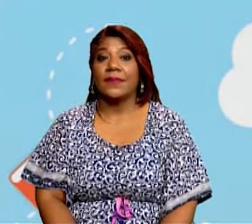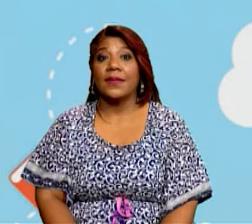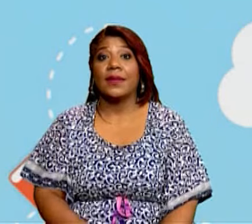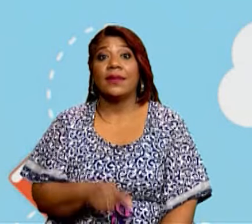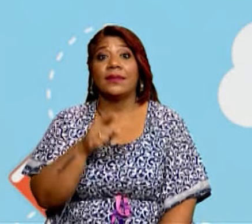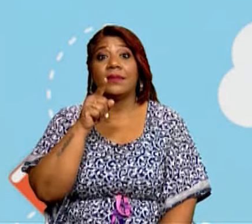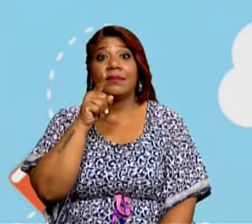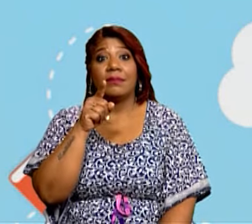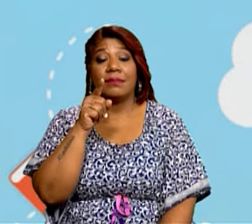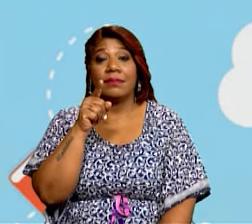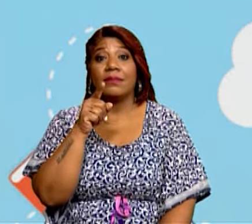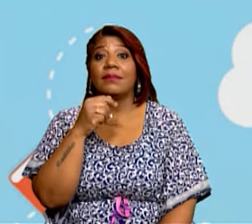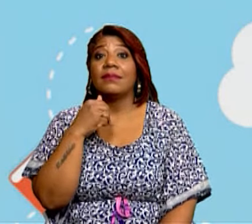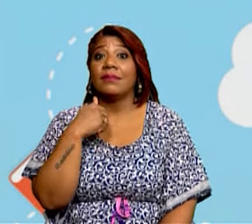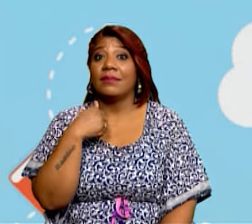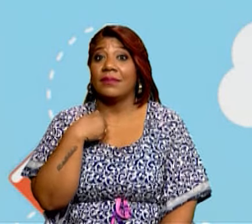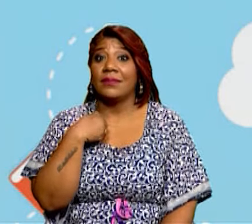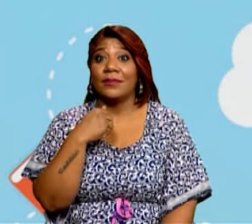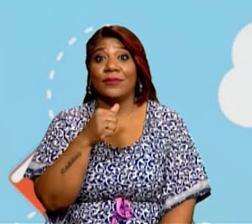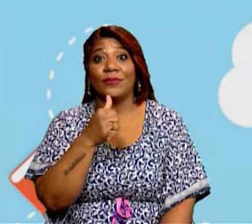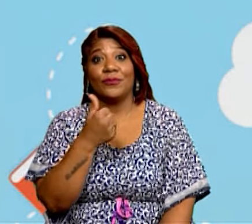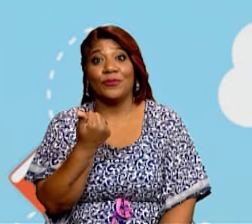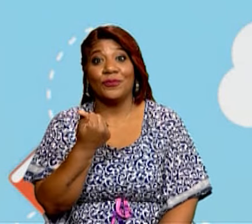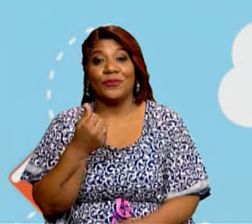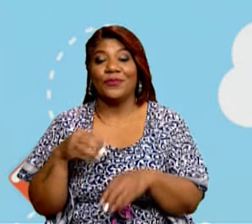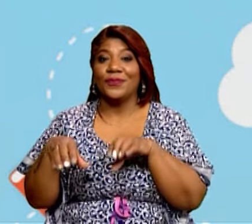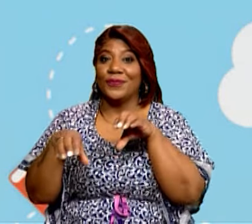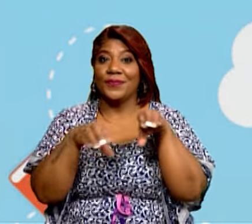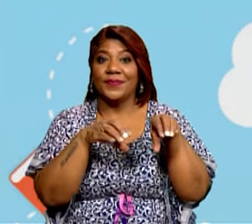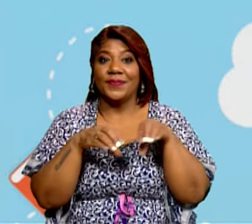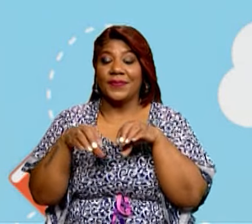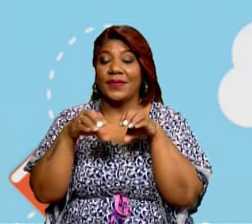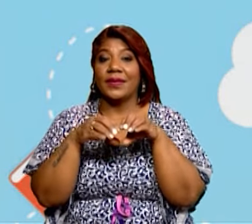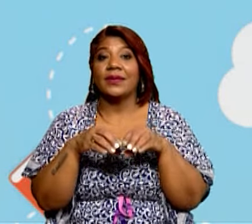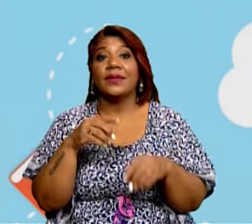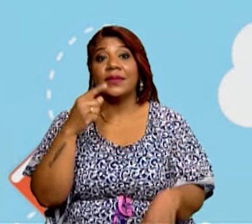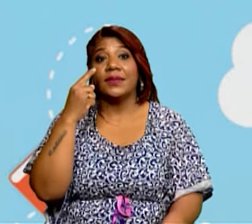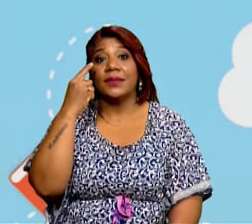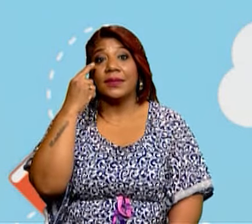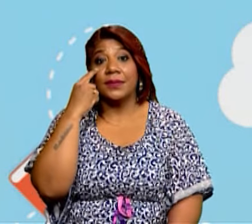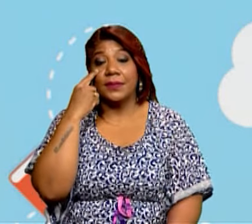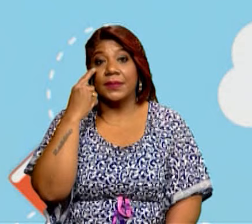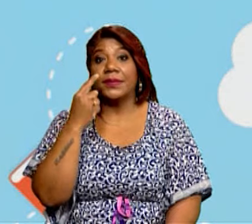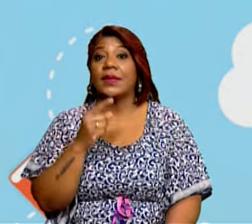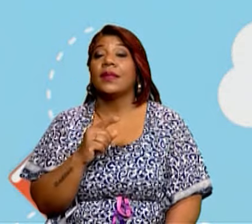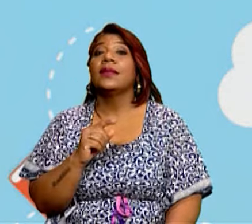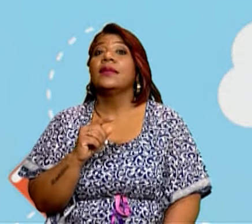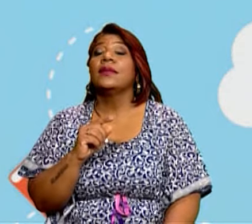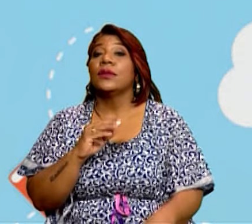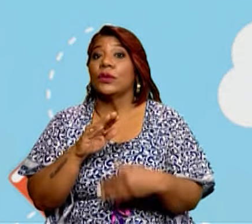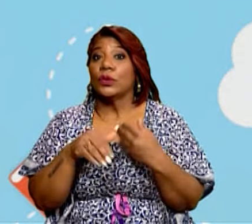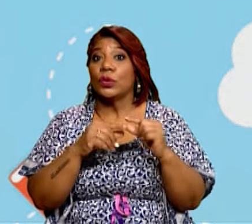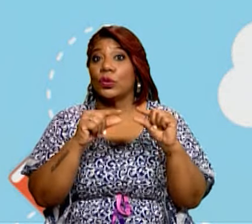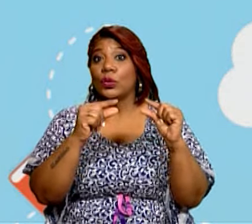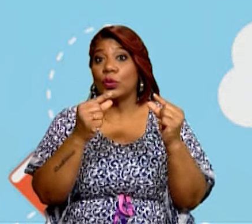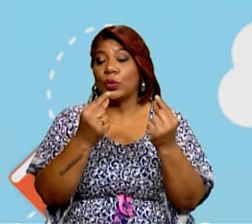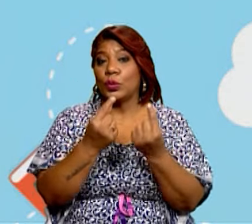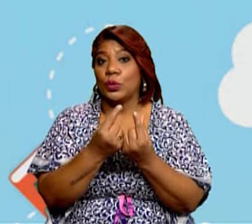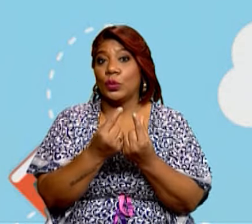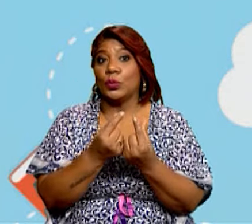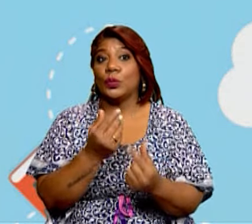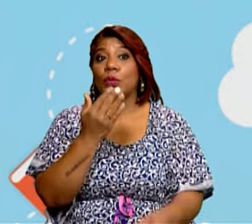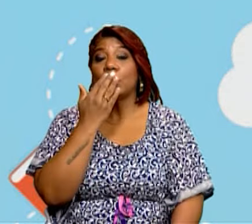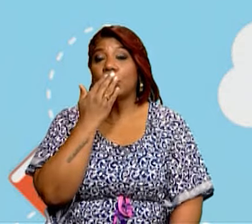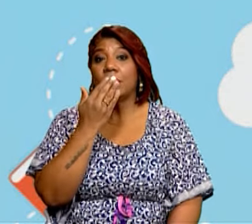mental y el mapa mental tiene que ver, el tema central es las comarcas indígenas. ¿Cuáles son